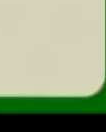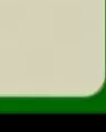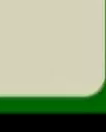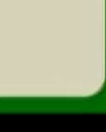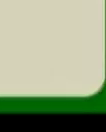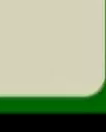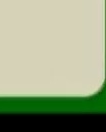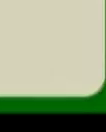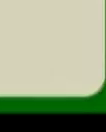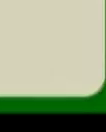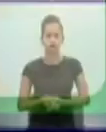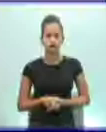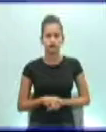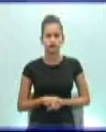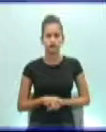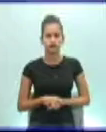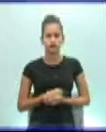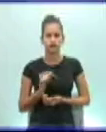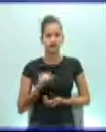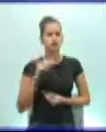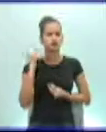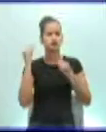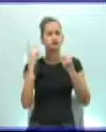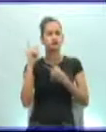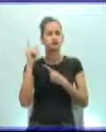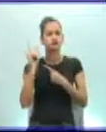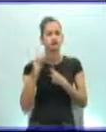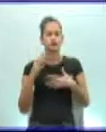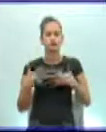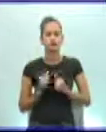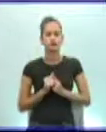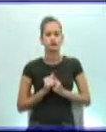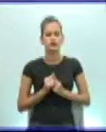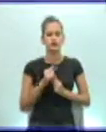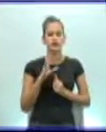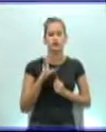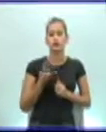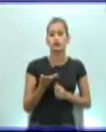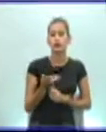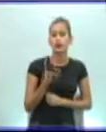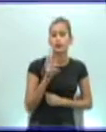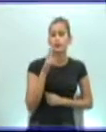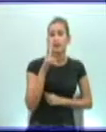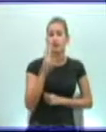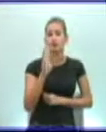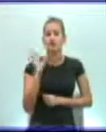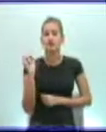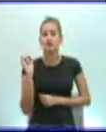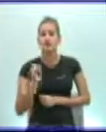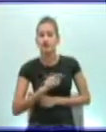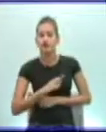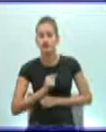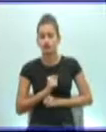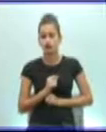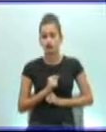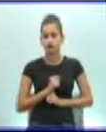Comencemos a analizar este ejercicio. Nos piden clasificar en verdadero o falso la proposición y nos hablan de dos conjuntos que son dos